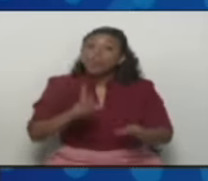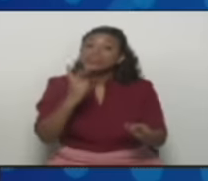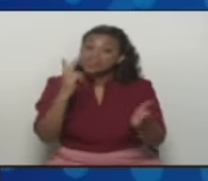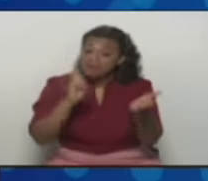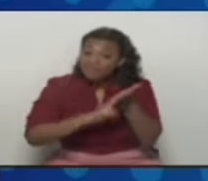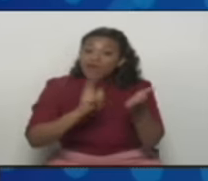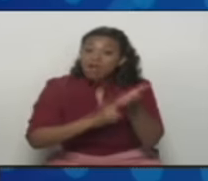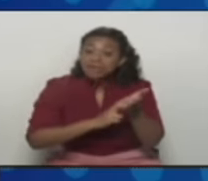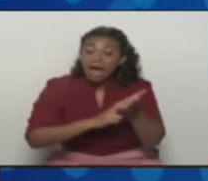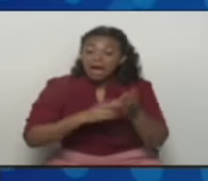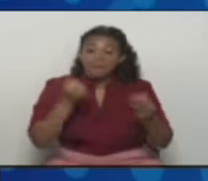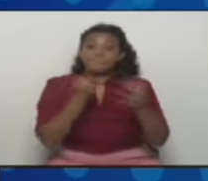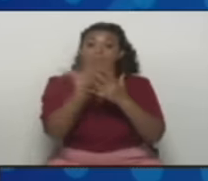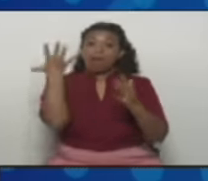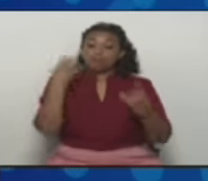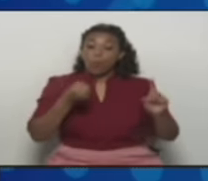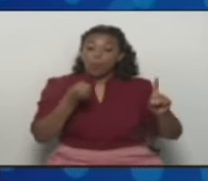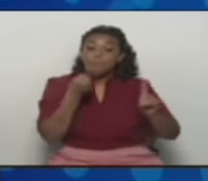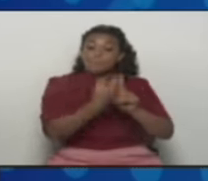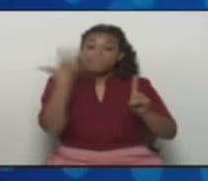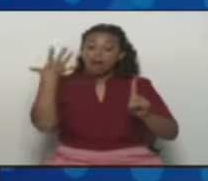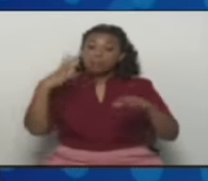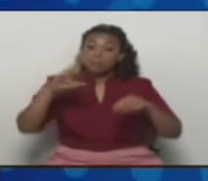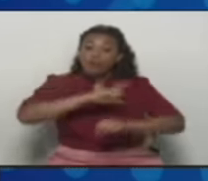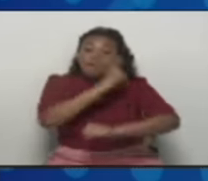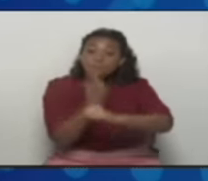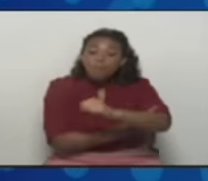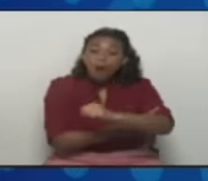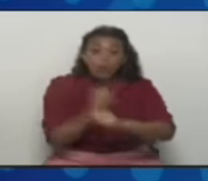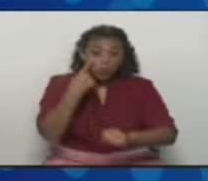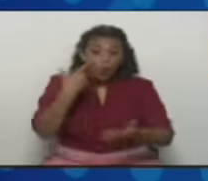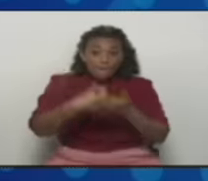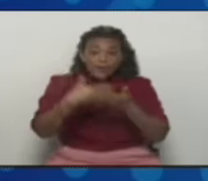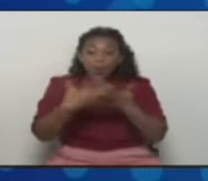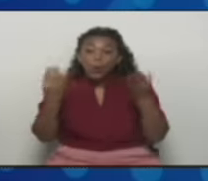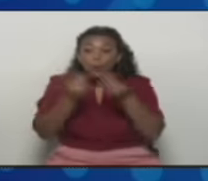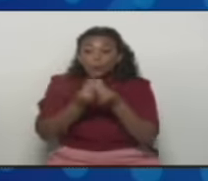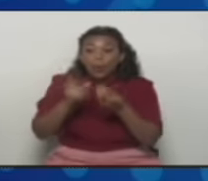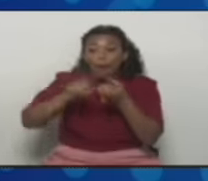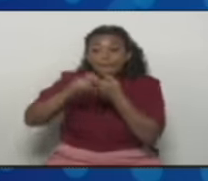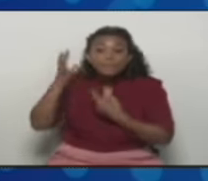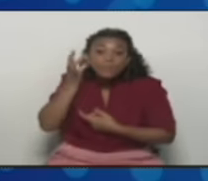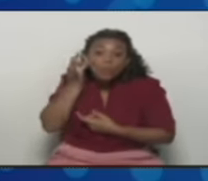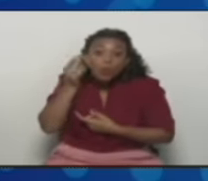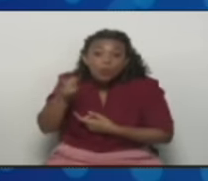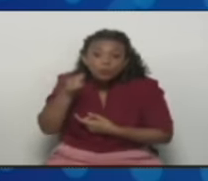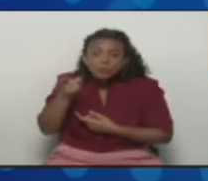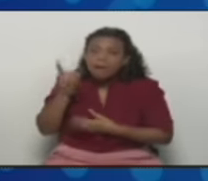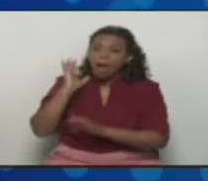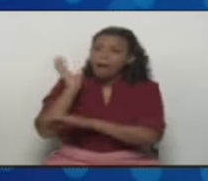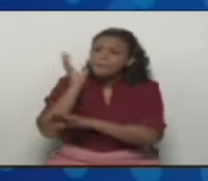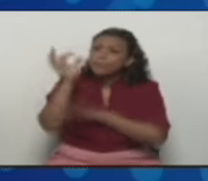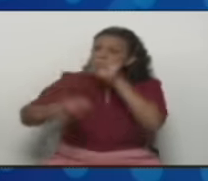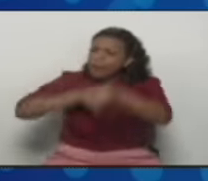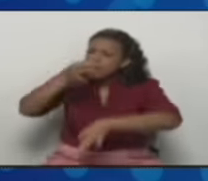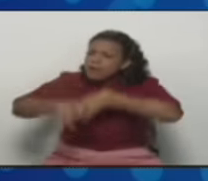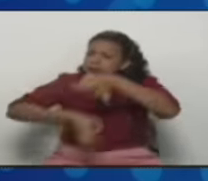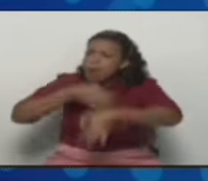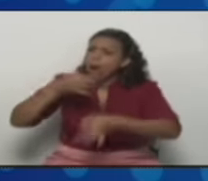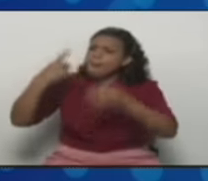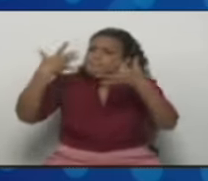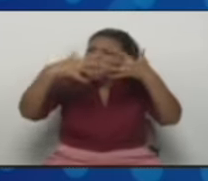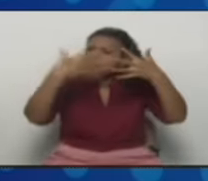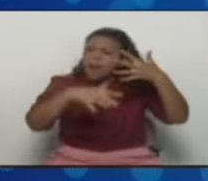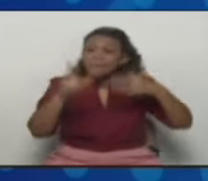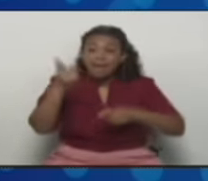verdaderamente impactante. Yo pude verla junto a Cilia cuando hizo su exposición el